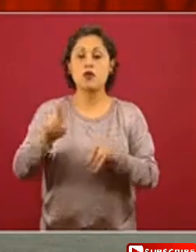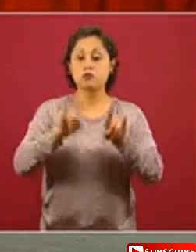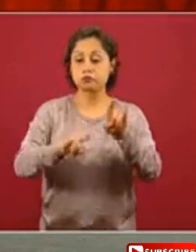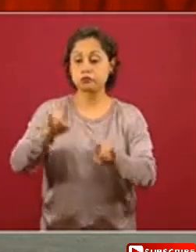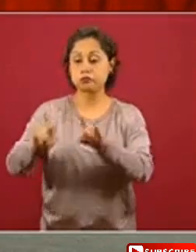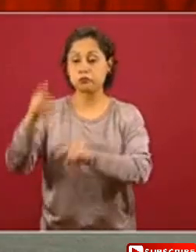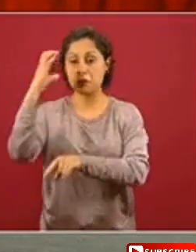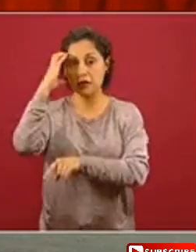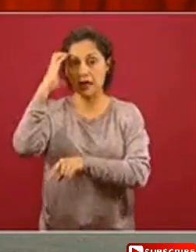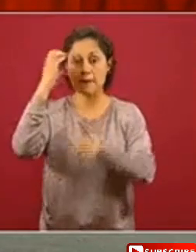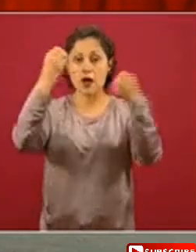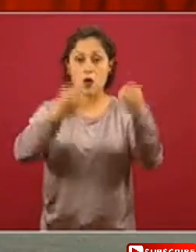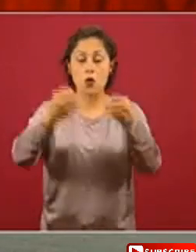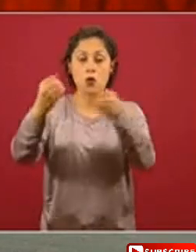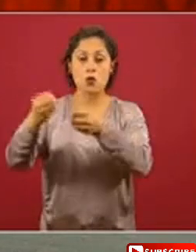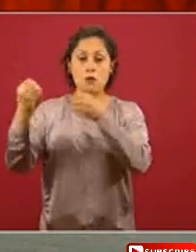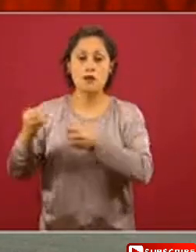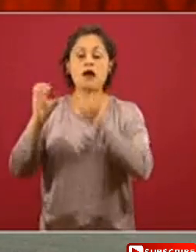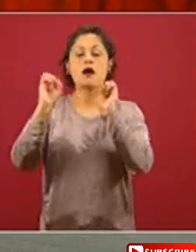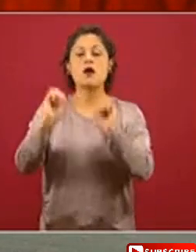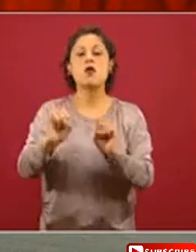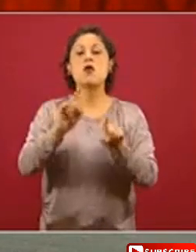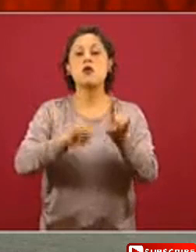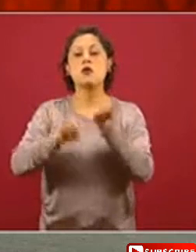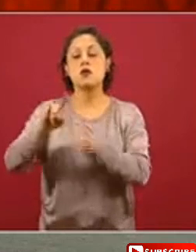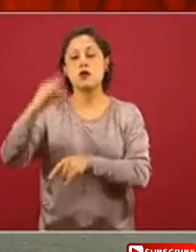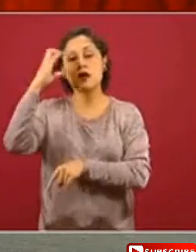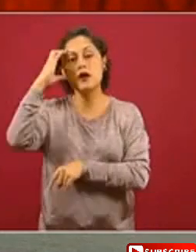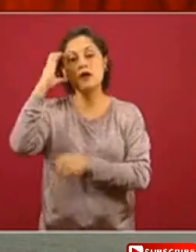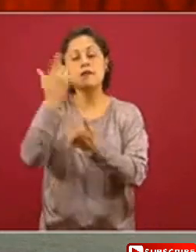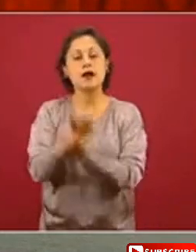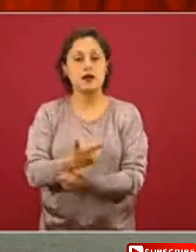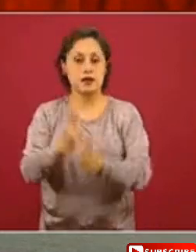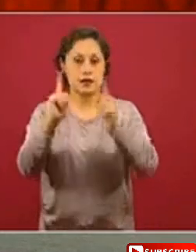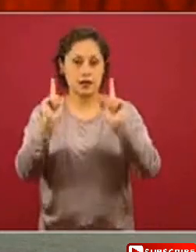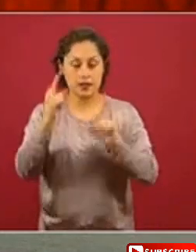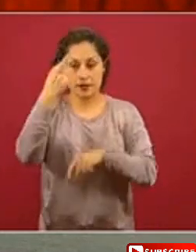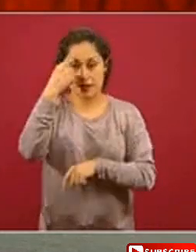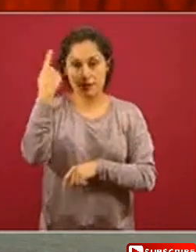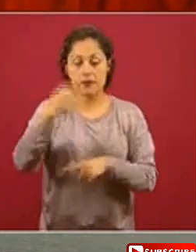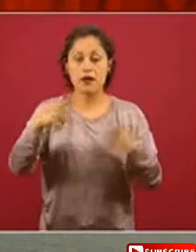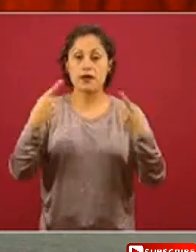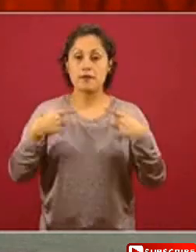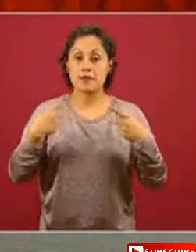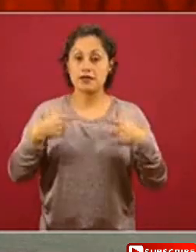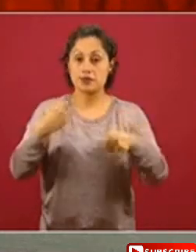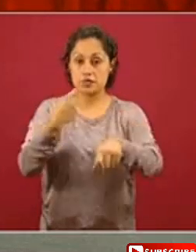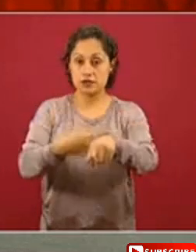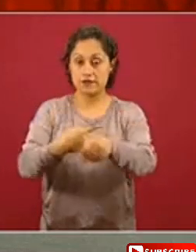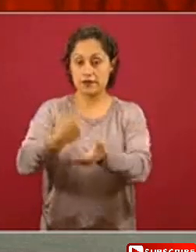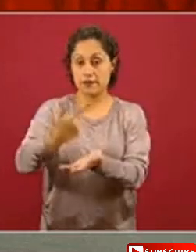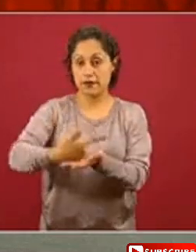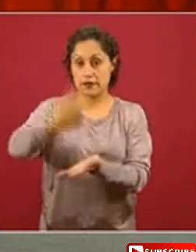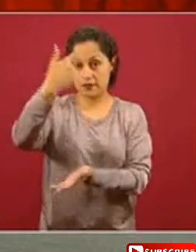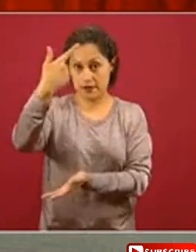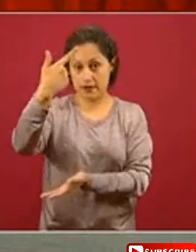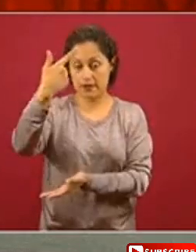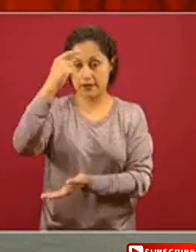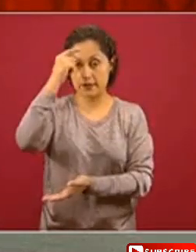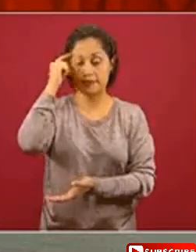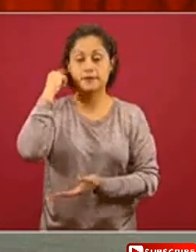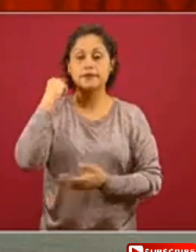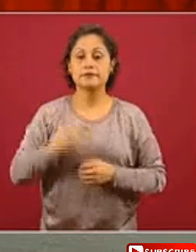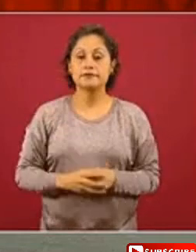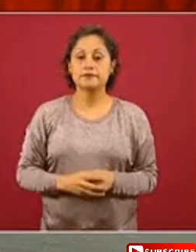camas dispuestas específicamente para atender a personas con infección respiratoria aguda grave, se conozca o